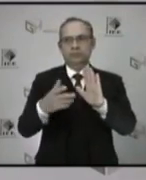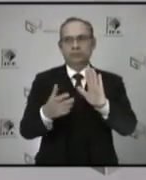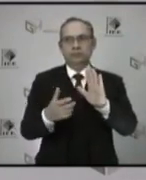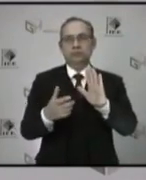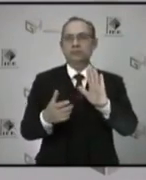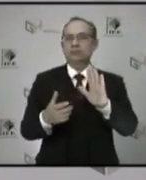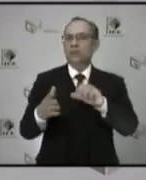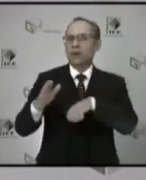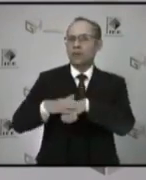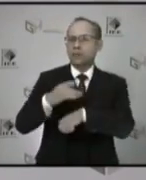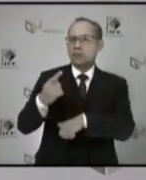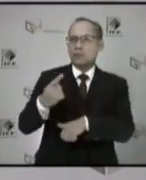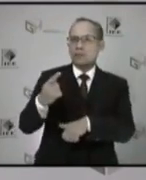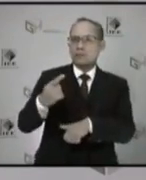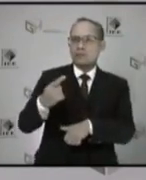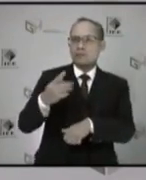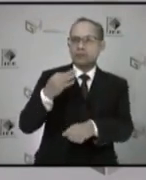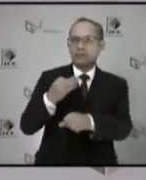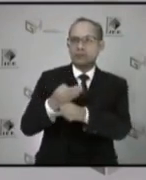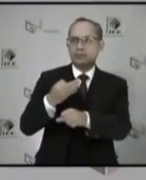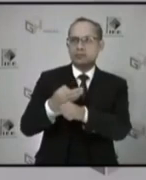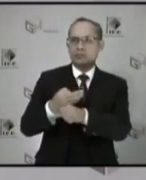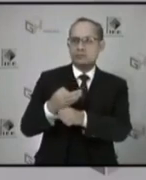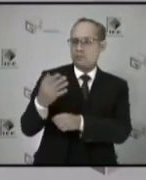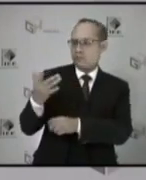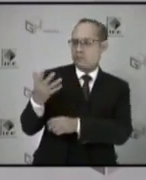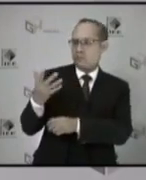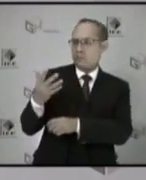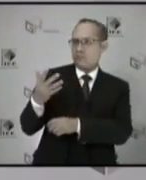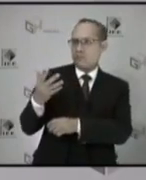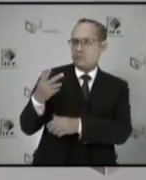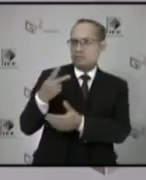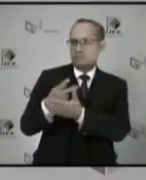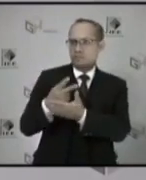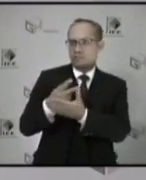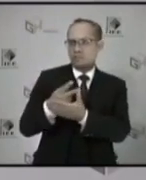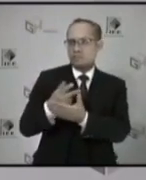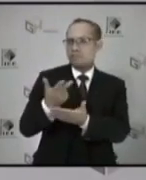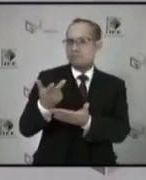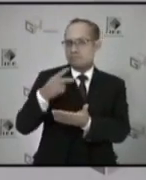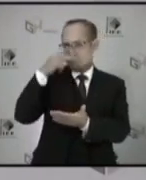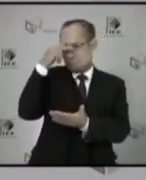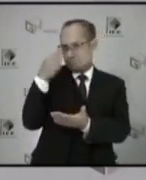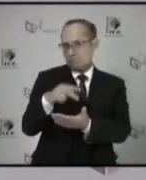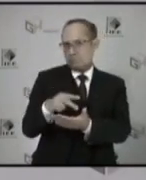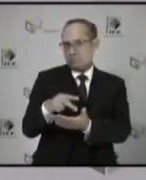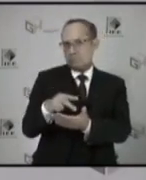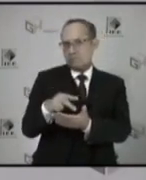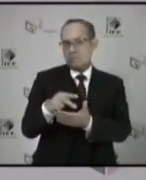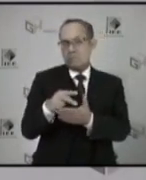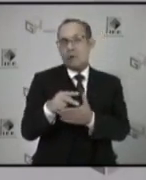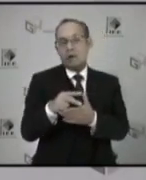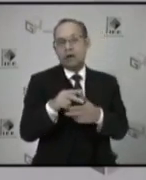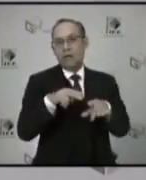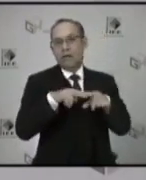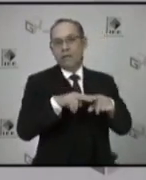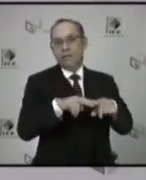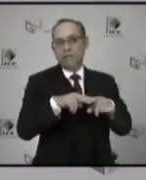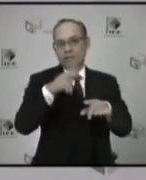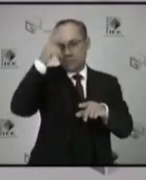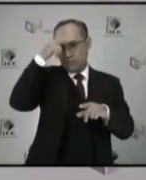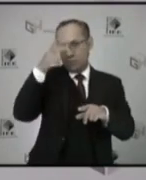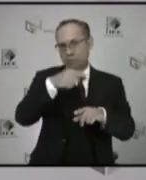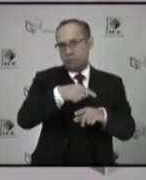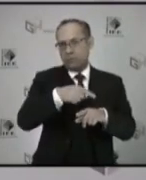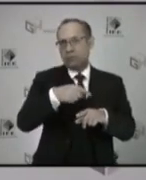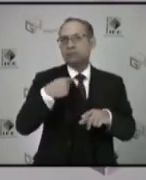paga solo alrededor de 50 pesos por 3 pisos de su propiedad en Parque Hidalgo. Yo llegué al tribunal, se estaban